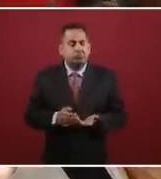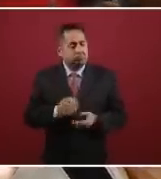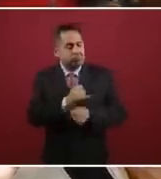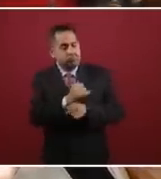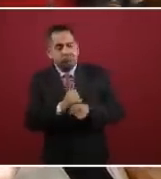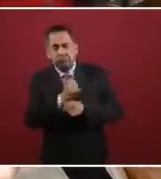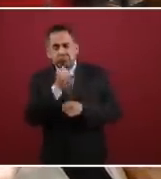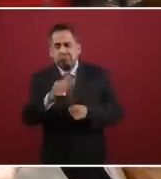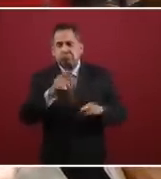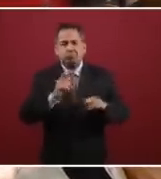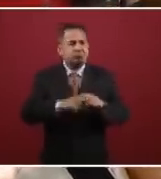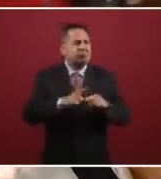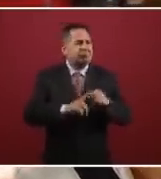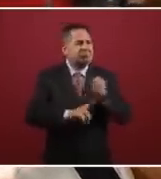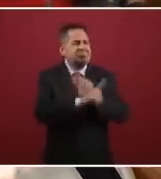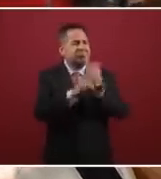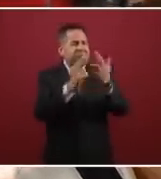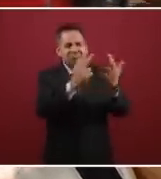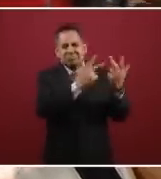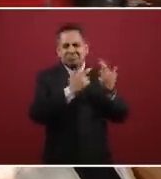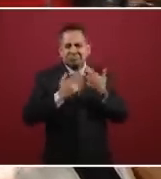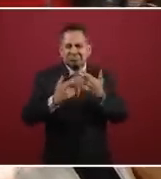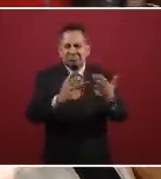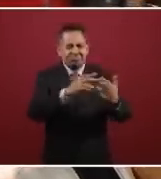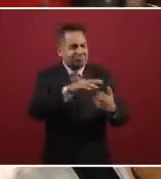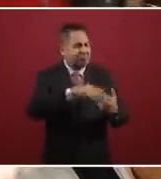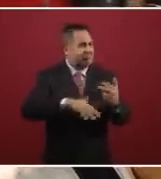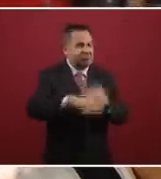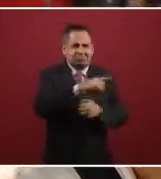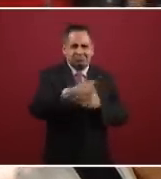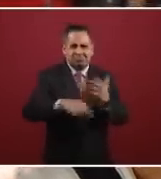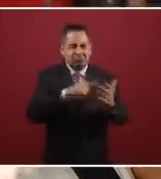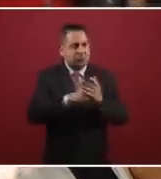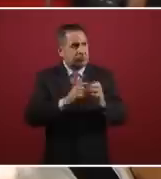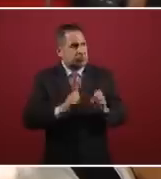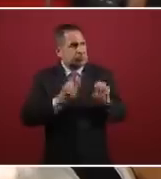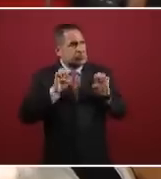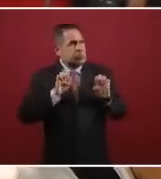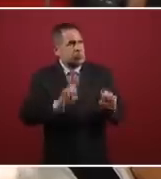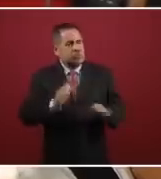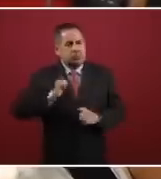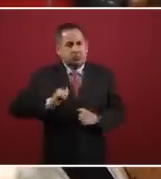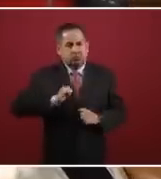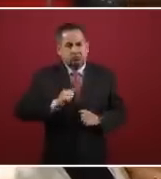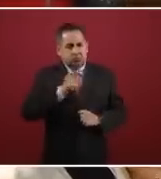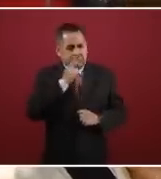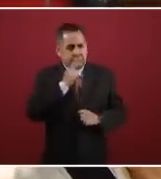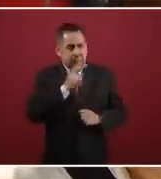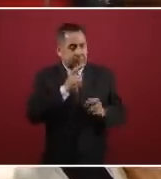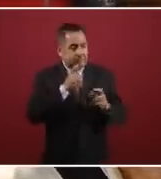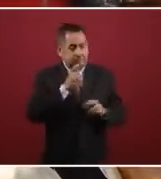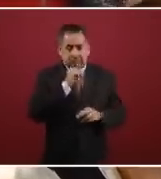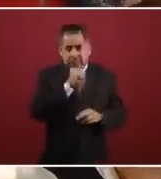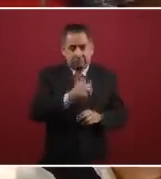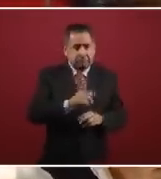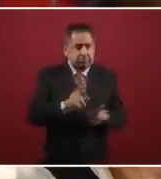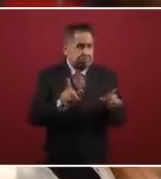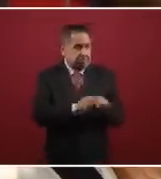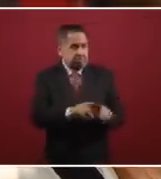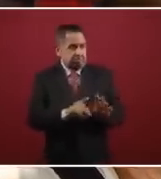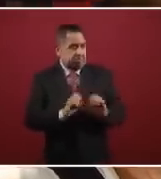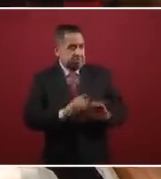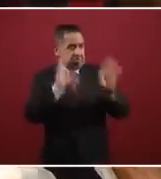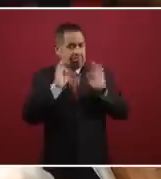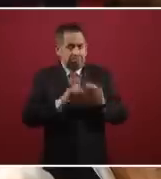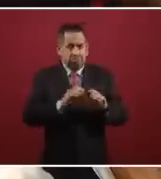seguimiento a quienes causaron destrozos a todos estos monumentos y solamente se haga a